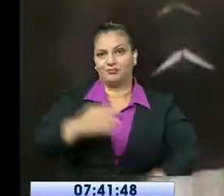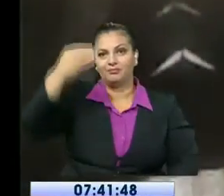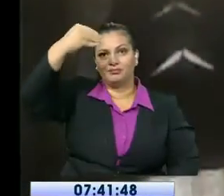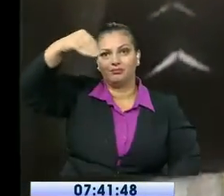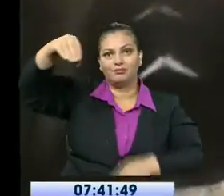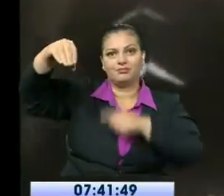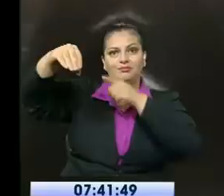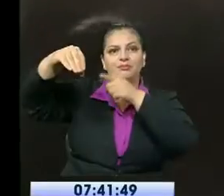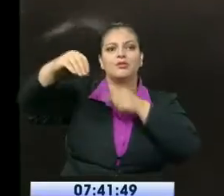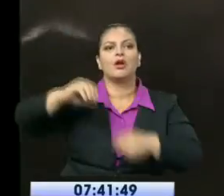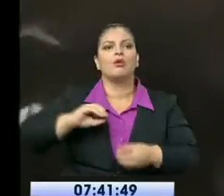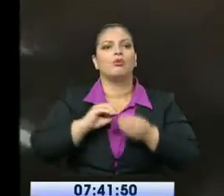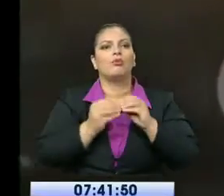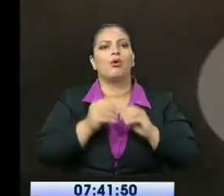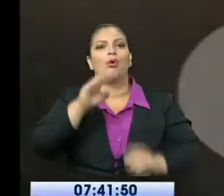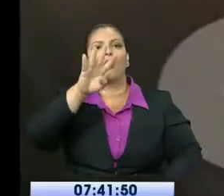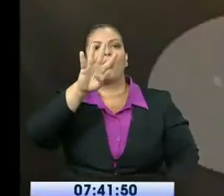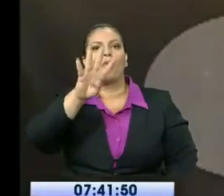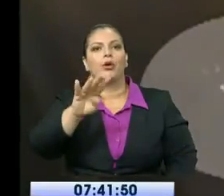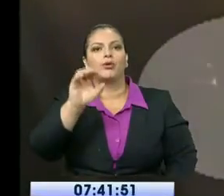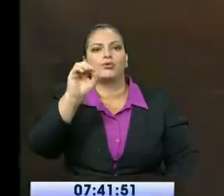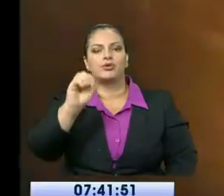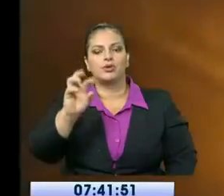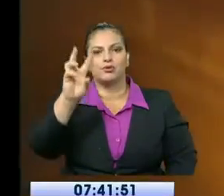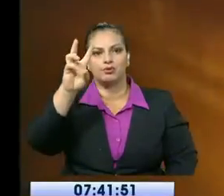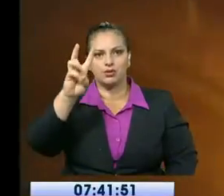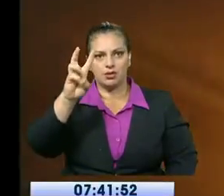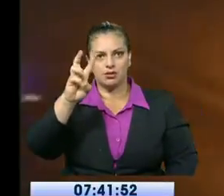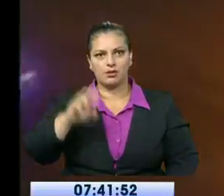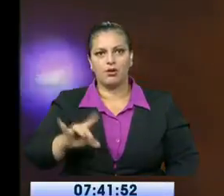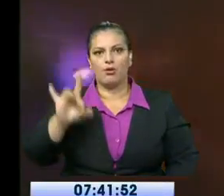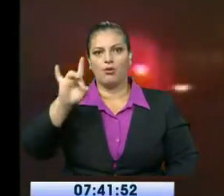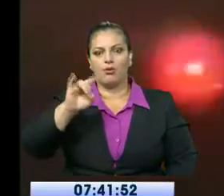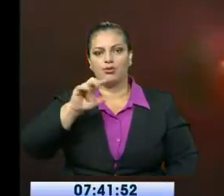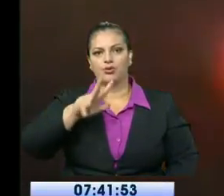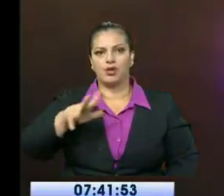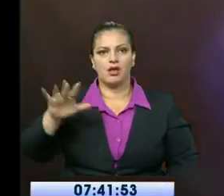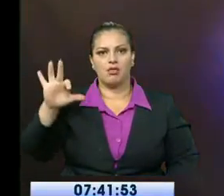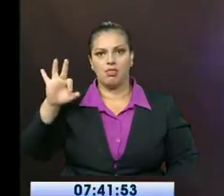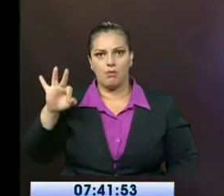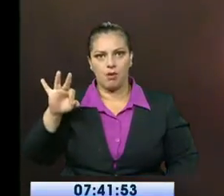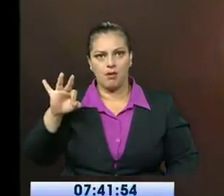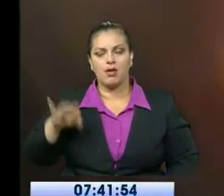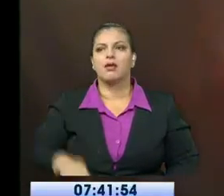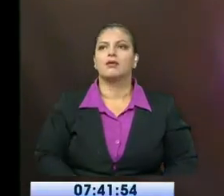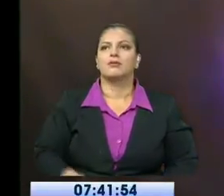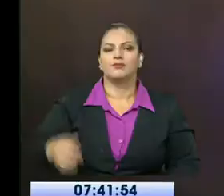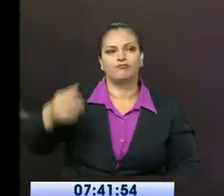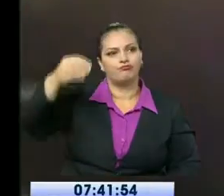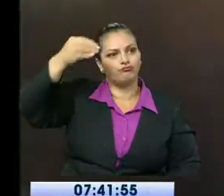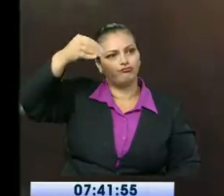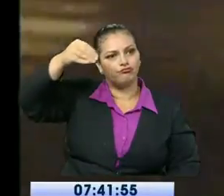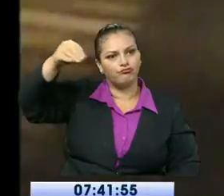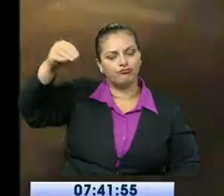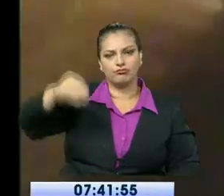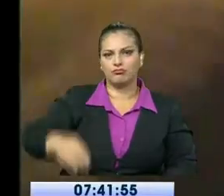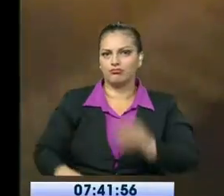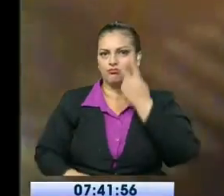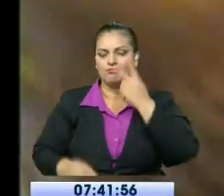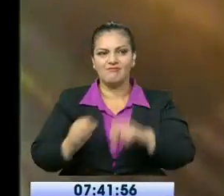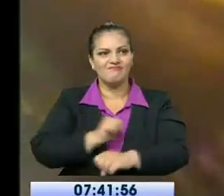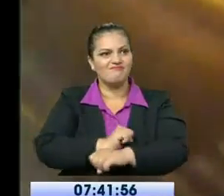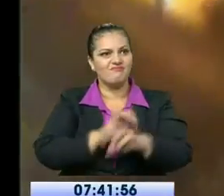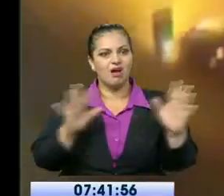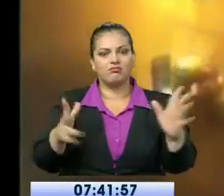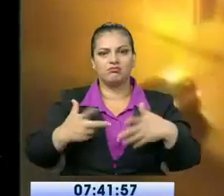406-839 de la Corporación para la Seguridad Ciudadana de Guayaquil, ubicada en el kilómetro 5.5 de la vía a Daule, capta